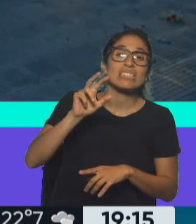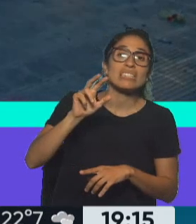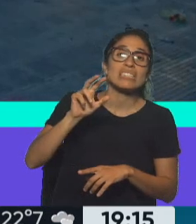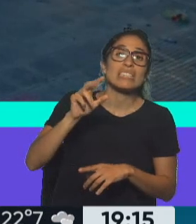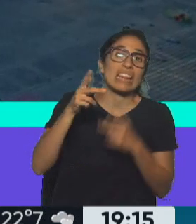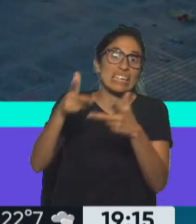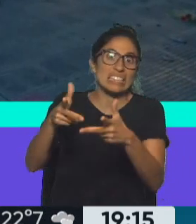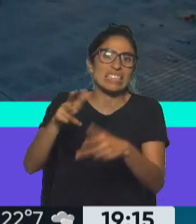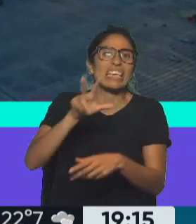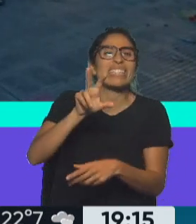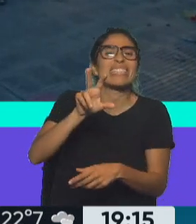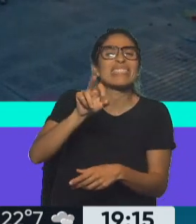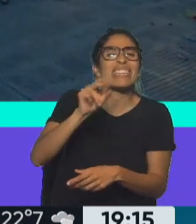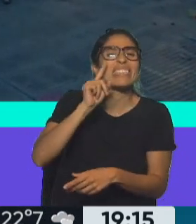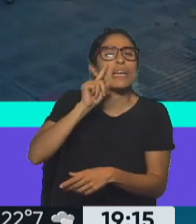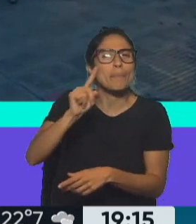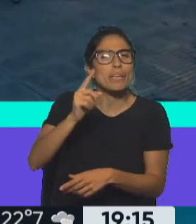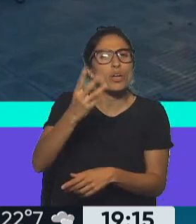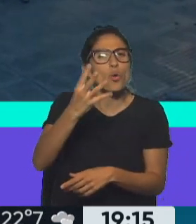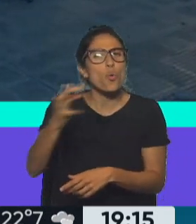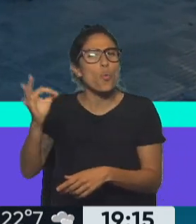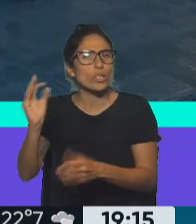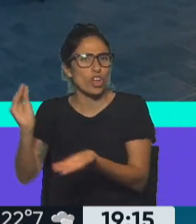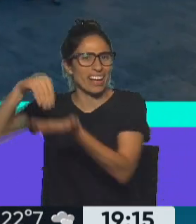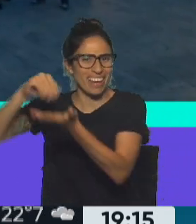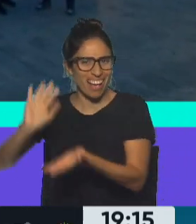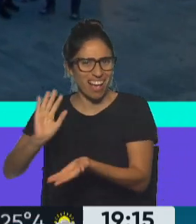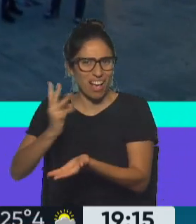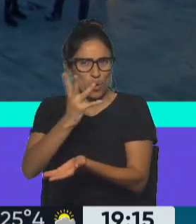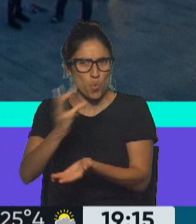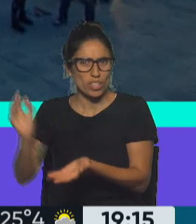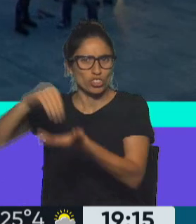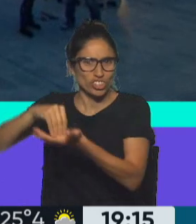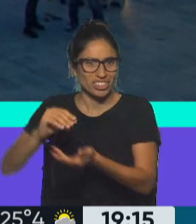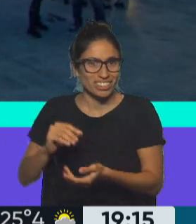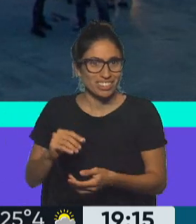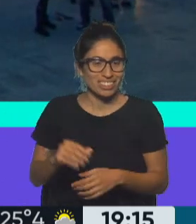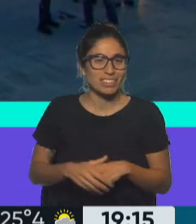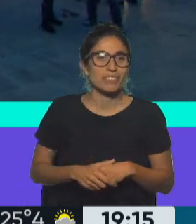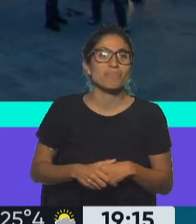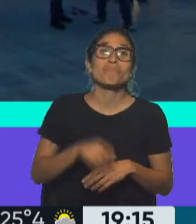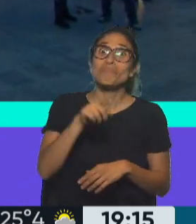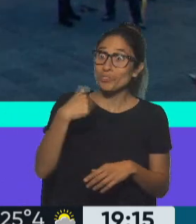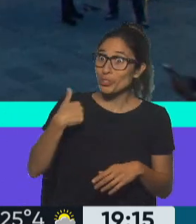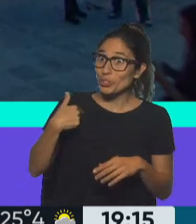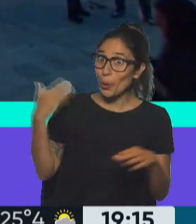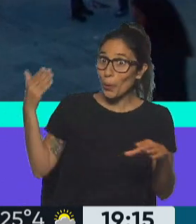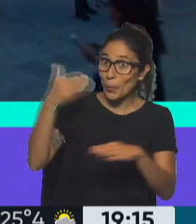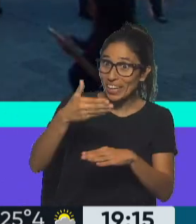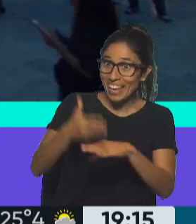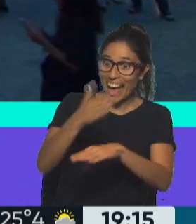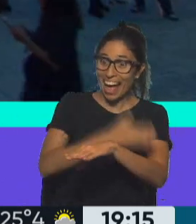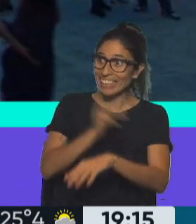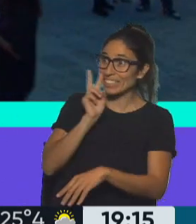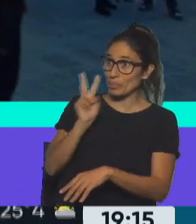hace un rato, antes de venir para acá, vi por la calle una mujer que tenía una remera que decía no fueron 30.000, ni fueron